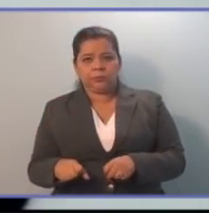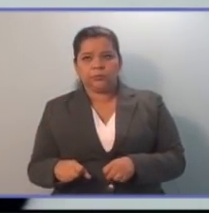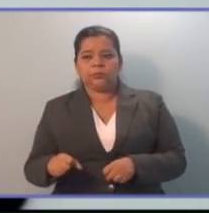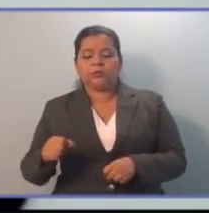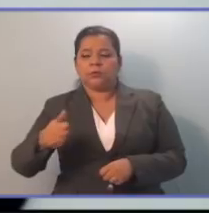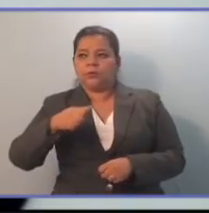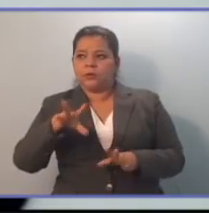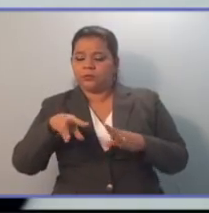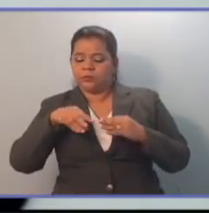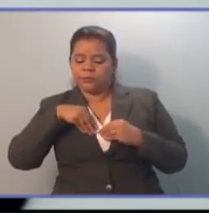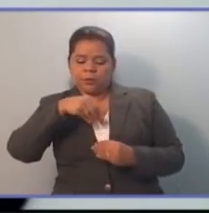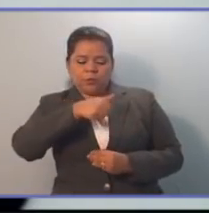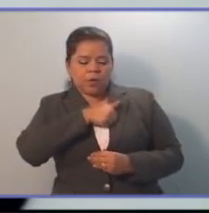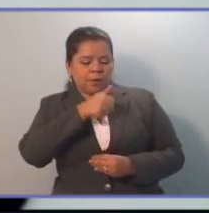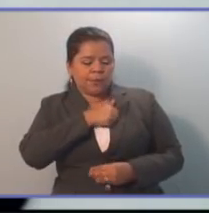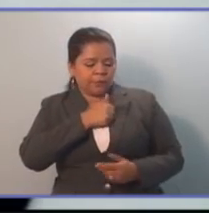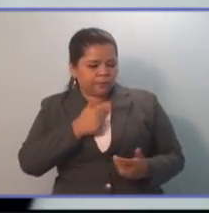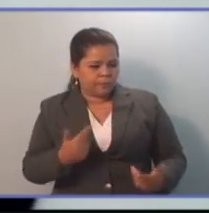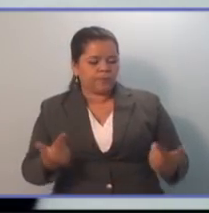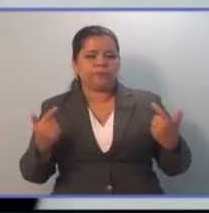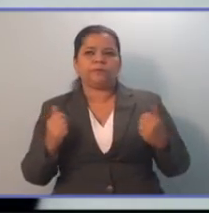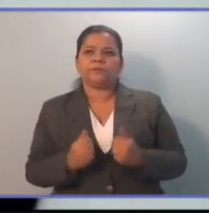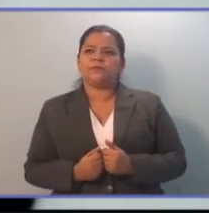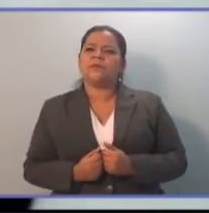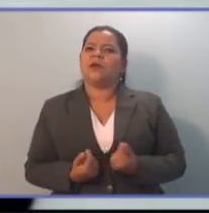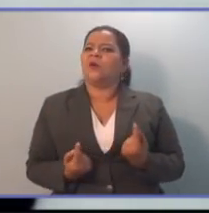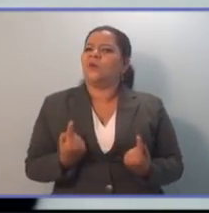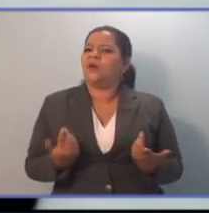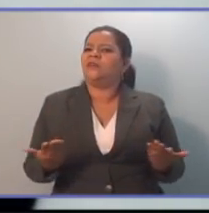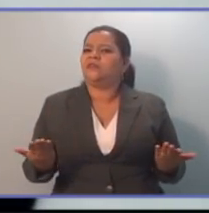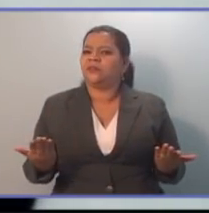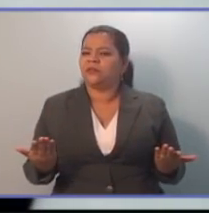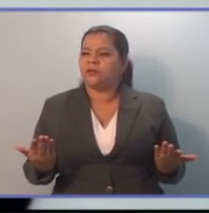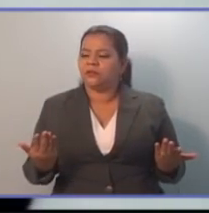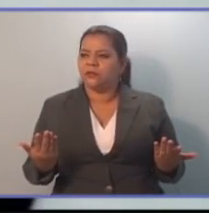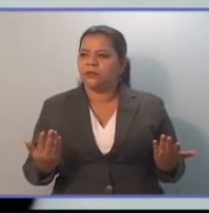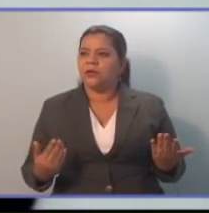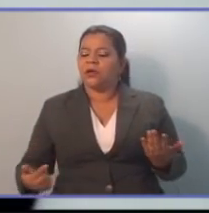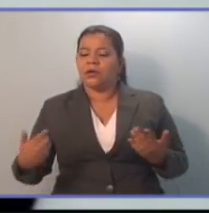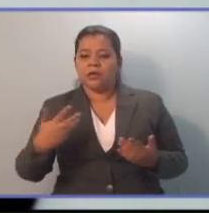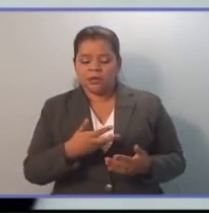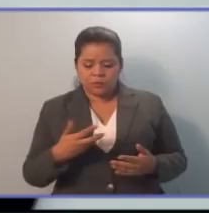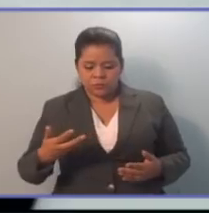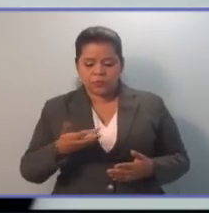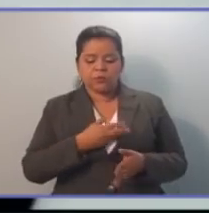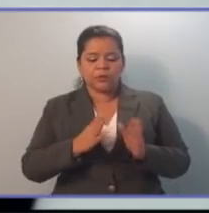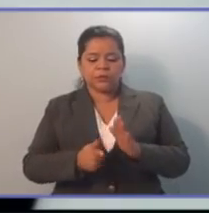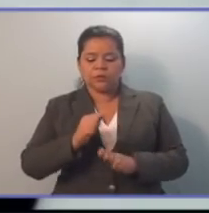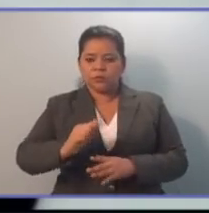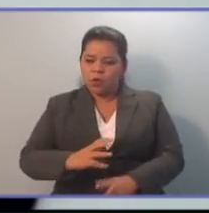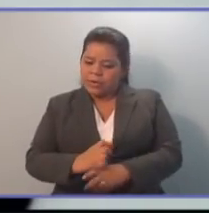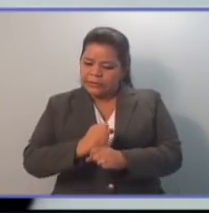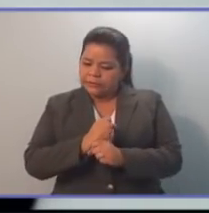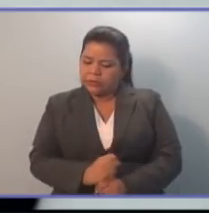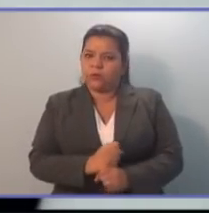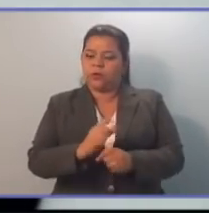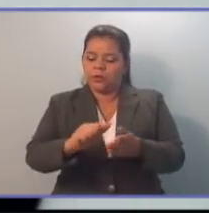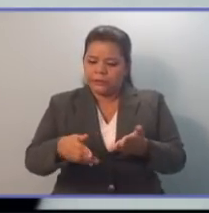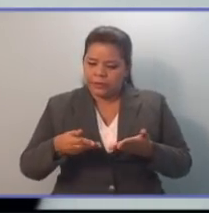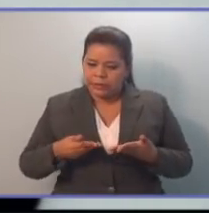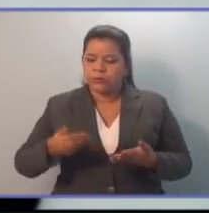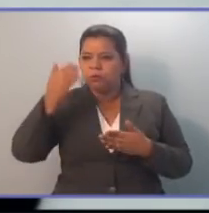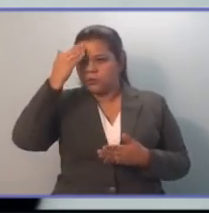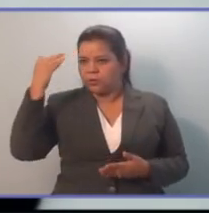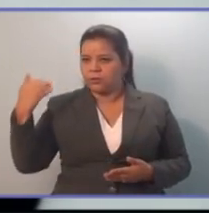gran responsabilidad. ¿Qué responsabilidad era? El ser el organismo garante de defensa de derechos de las